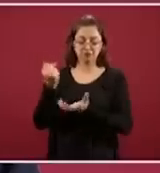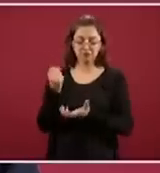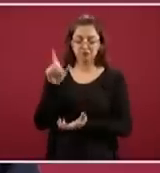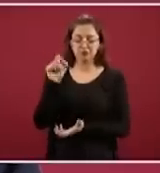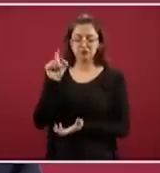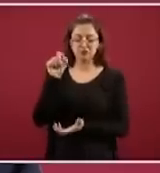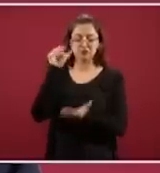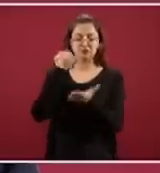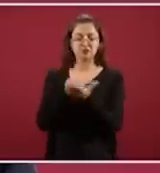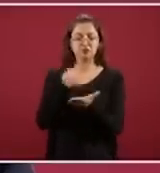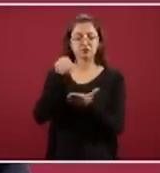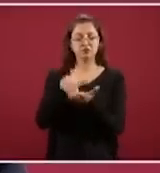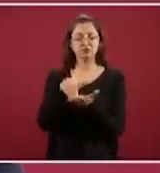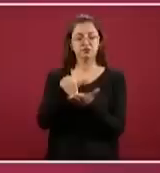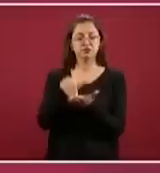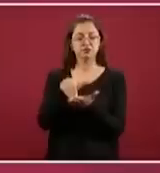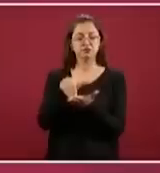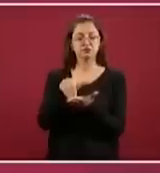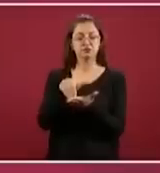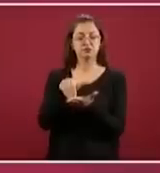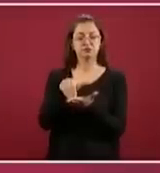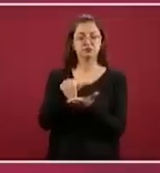20 millones